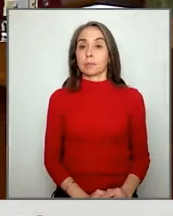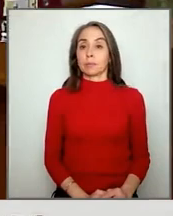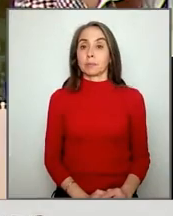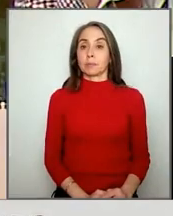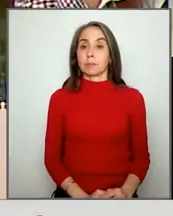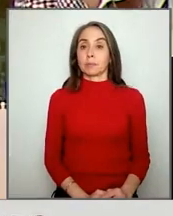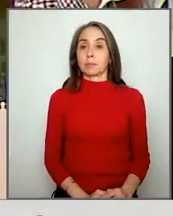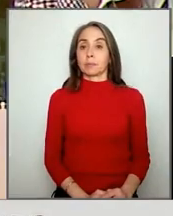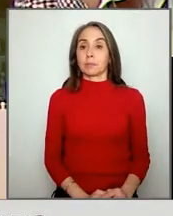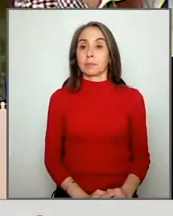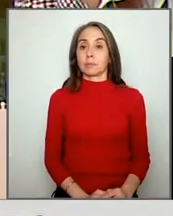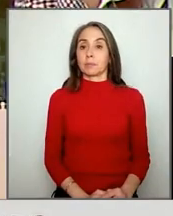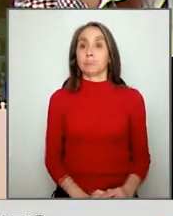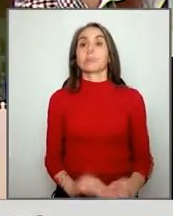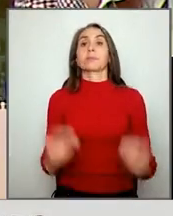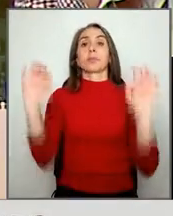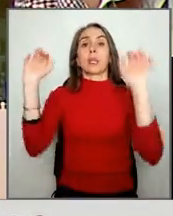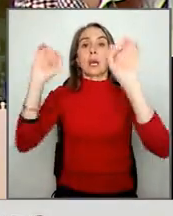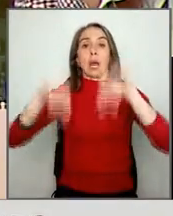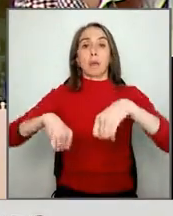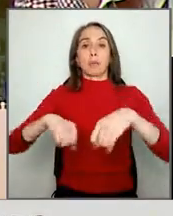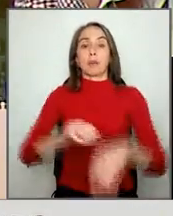ha aprobado